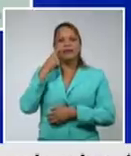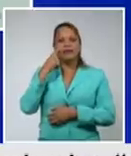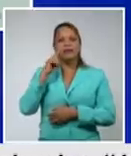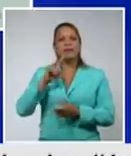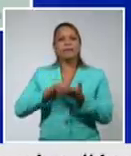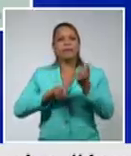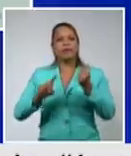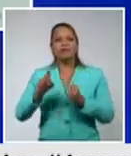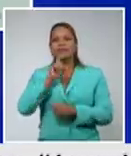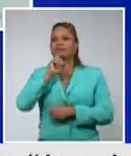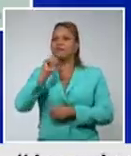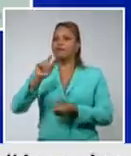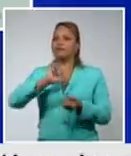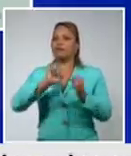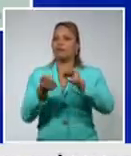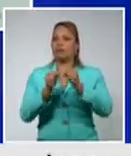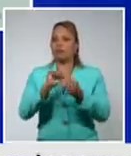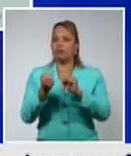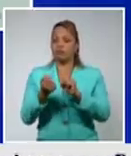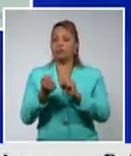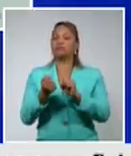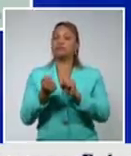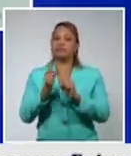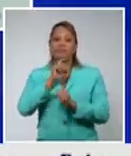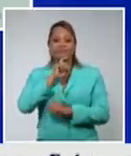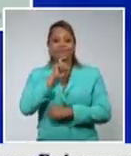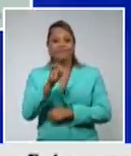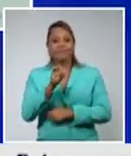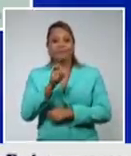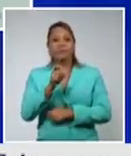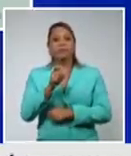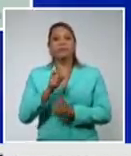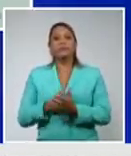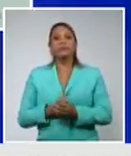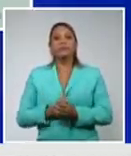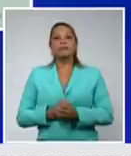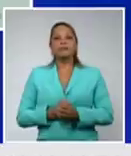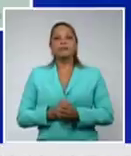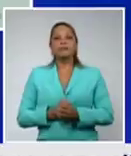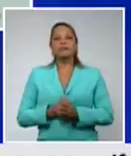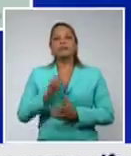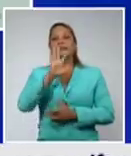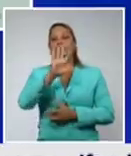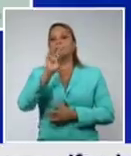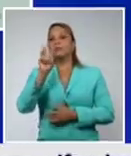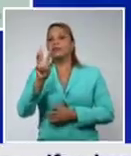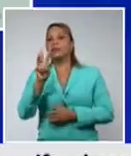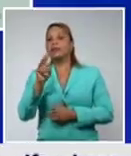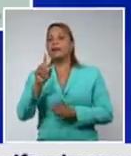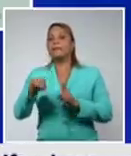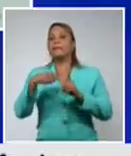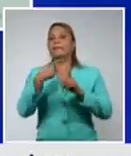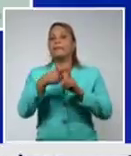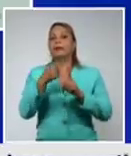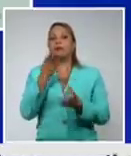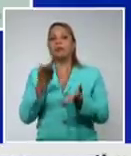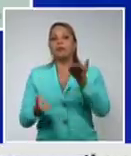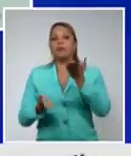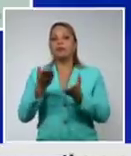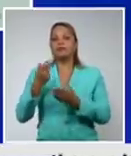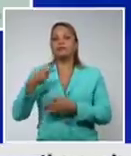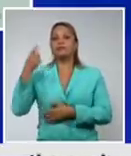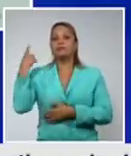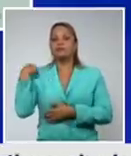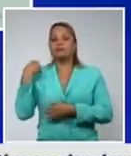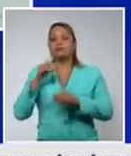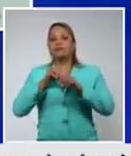el control. Incluso estamos hablando de 53 casos autóctonos más que el día anterior y con una